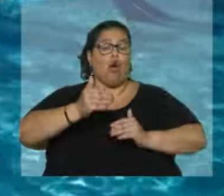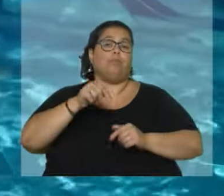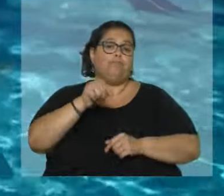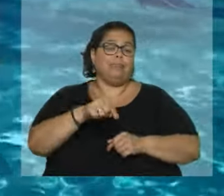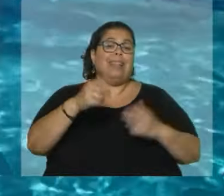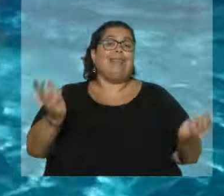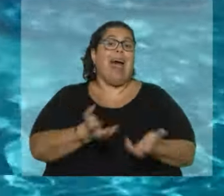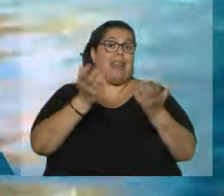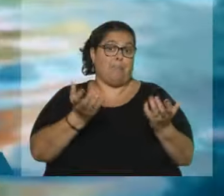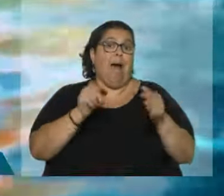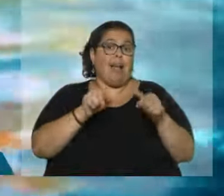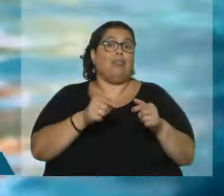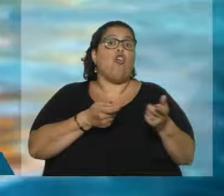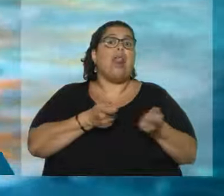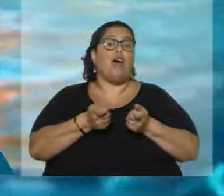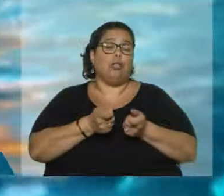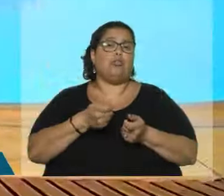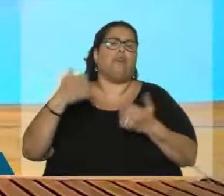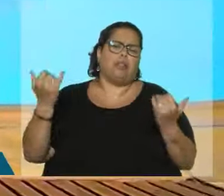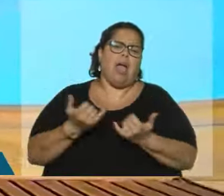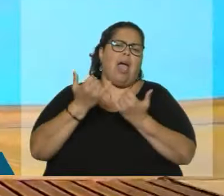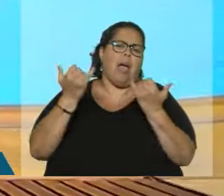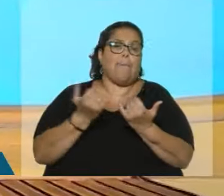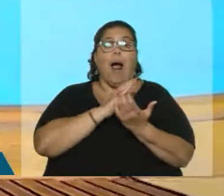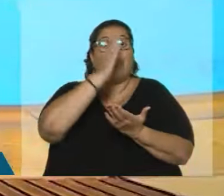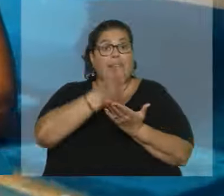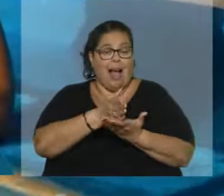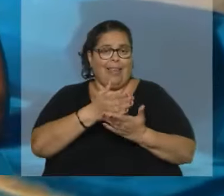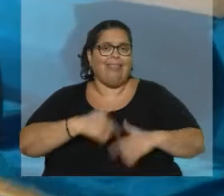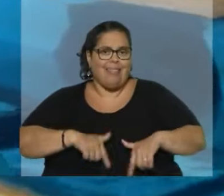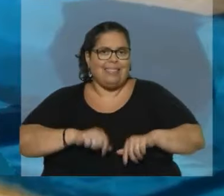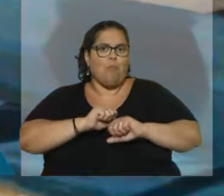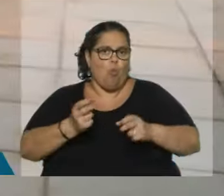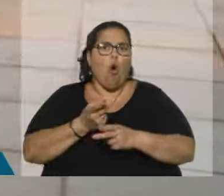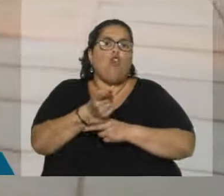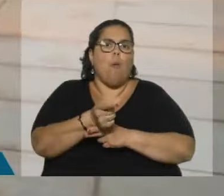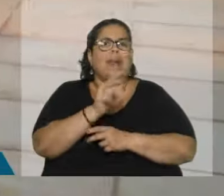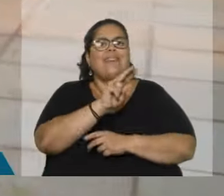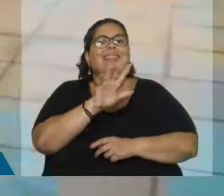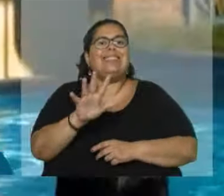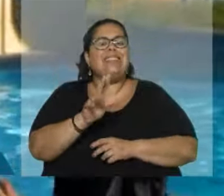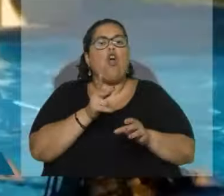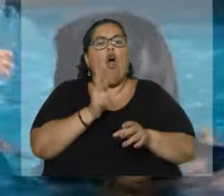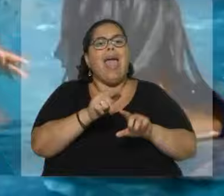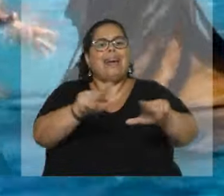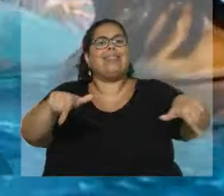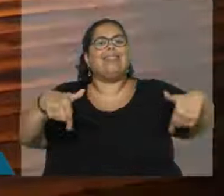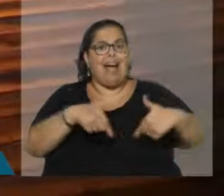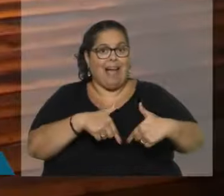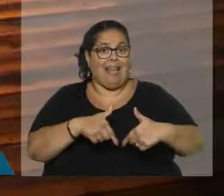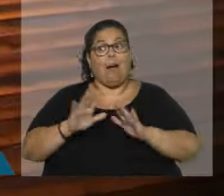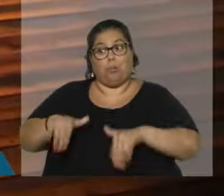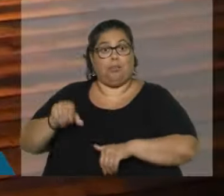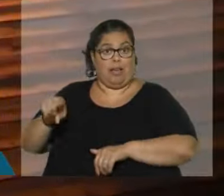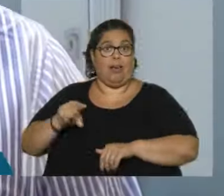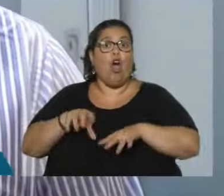tiempo y que terminó con la compra por parte de la intendencia de 25 hectáreas pertenecientes a colonización que serán destinados a la construcción de